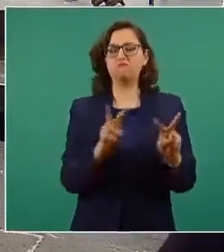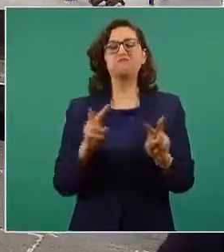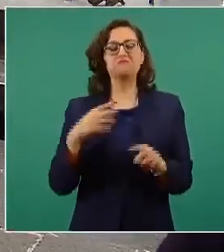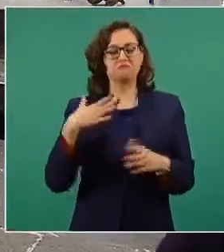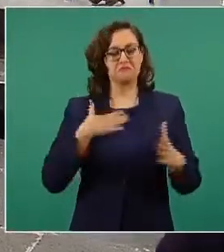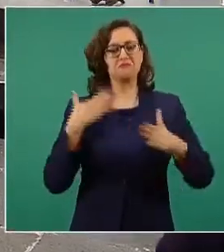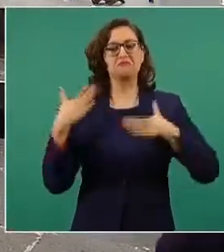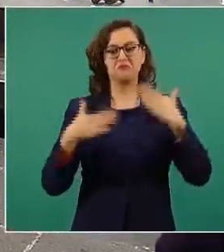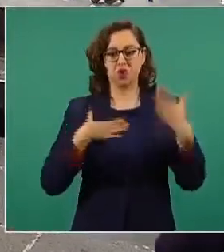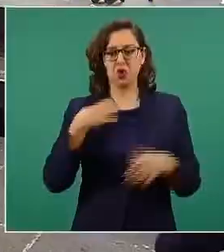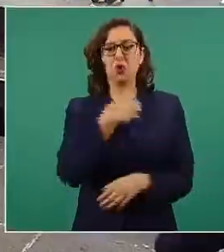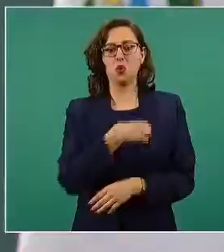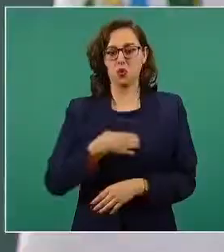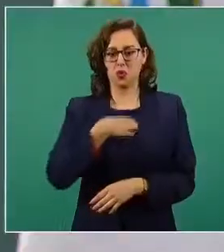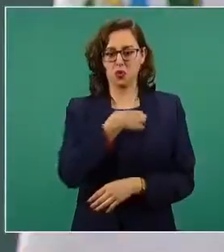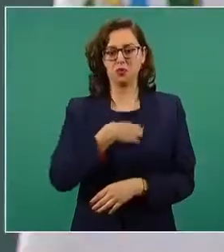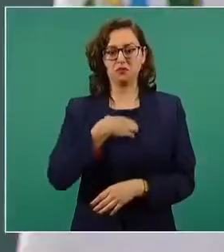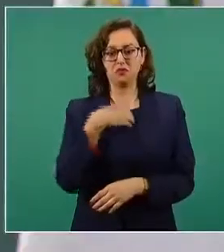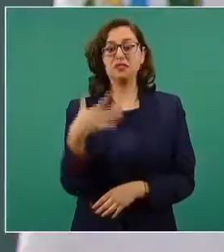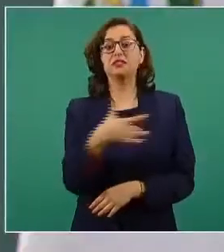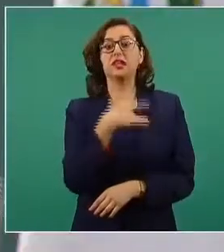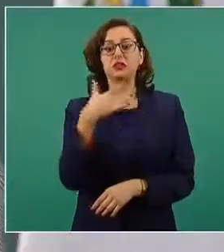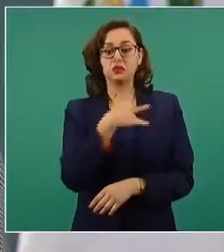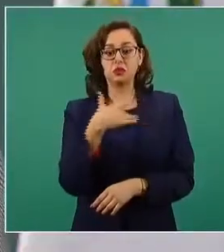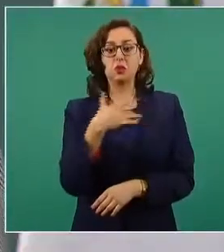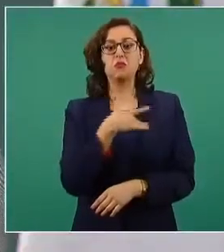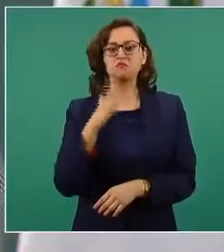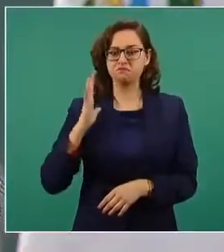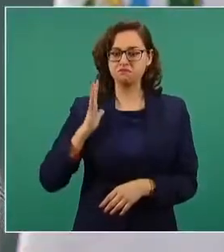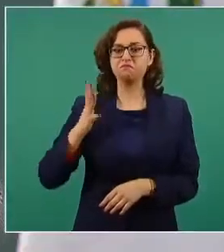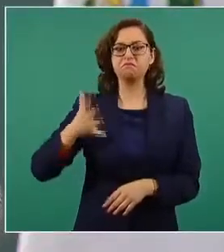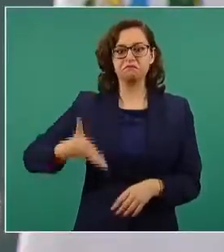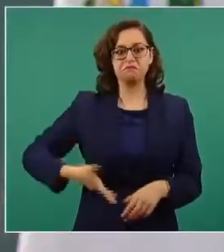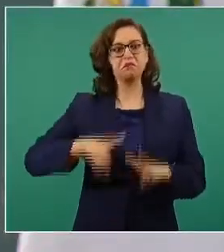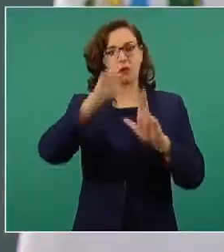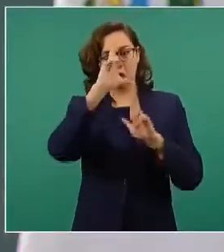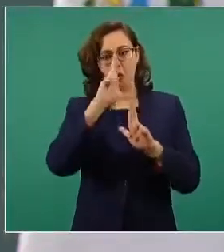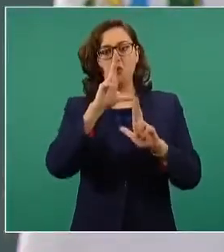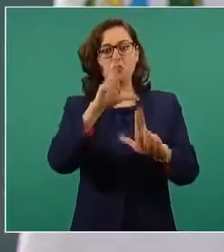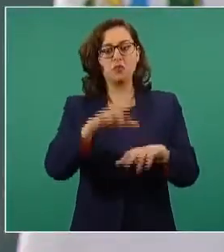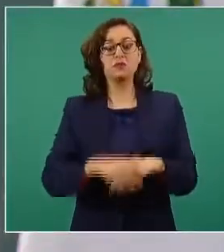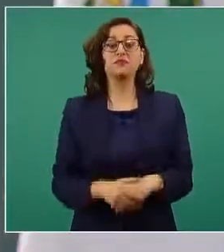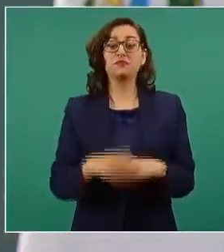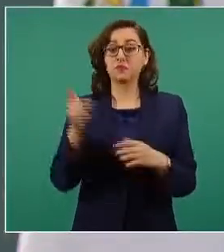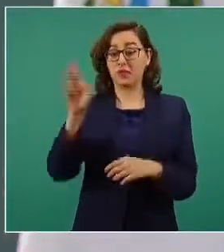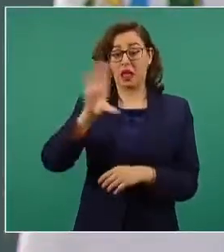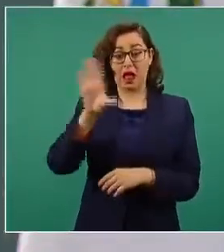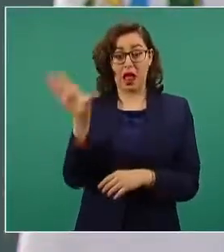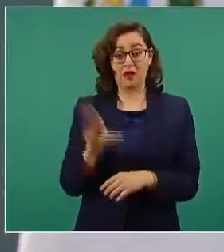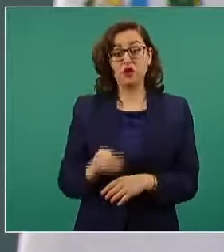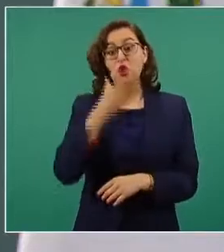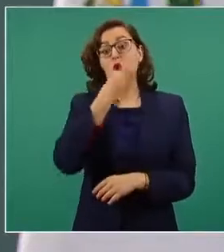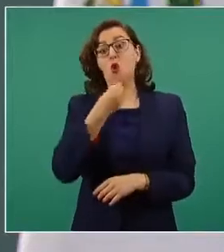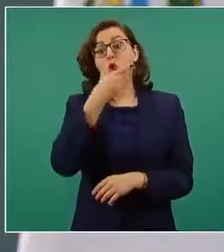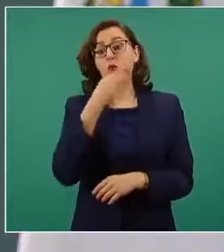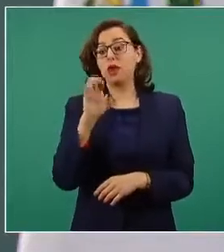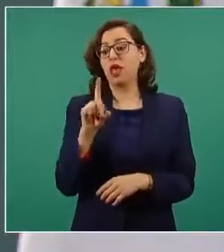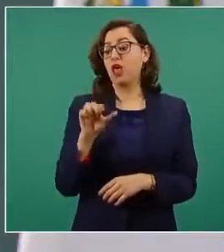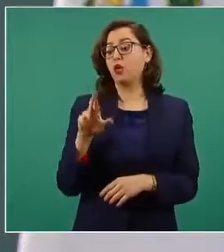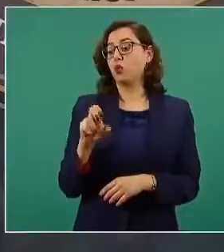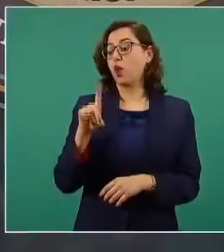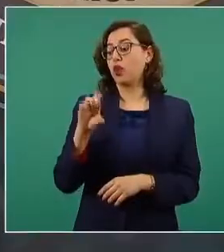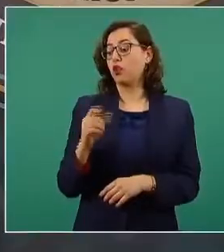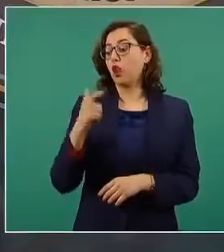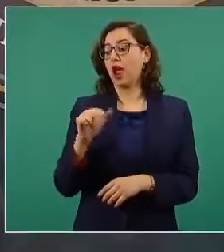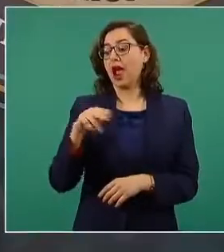siento muy honrada de aquí estar. Hay un proverbio africano que Eduardo Galeano recuerda y que